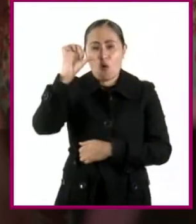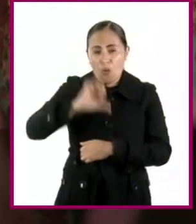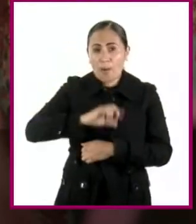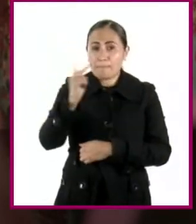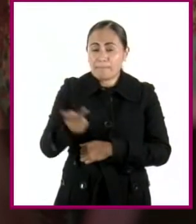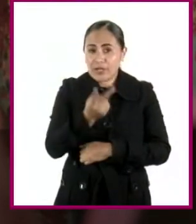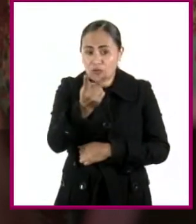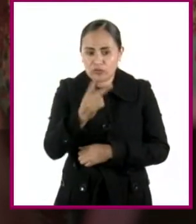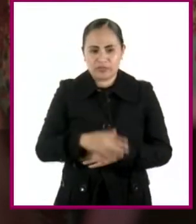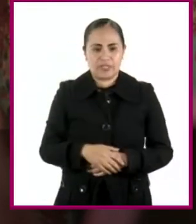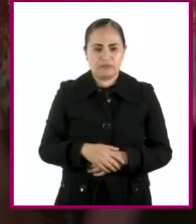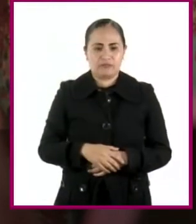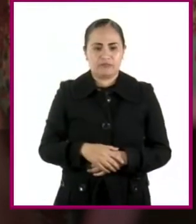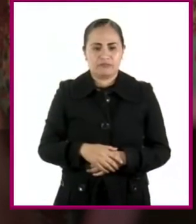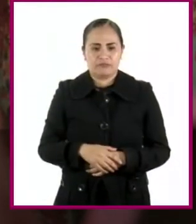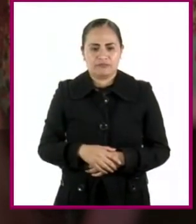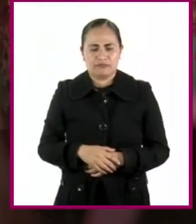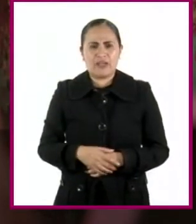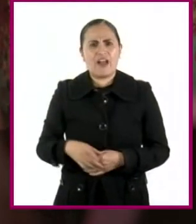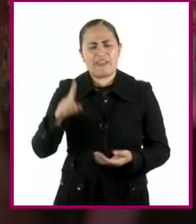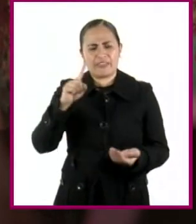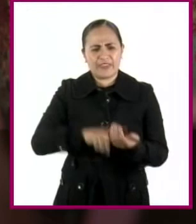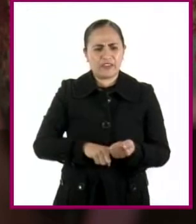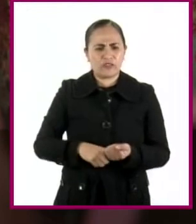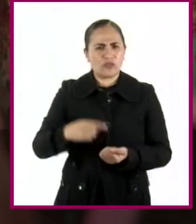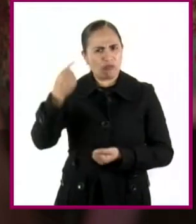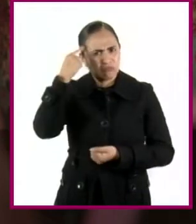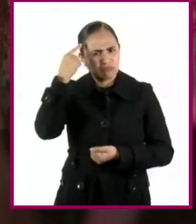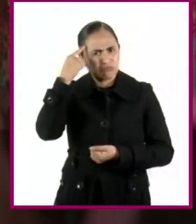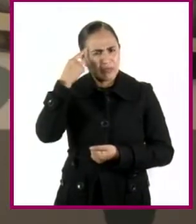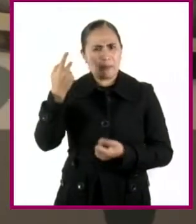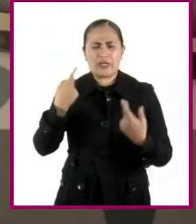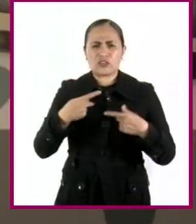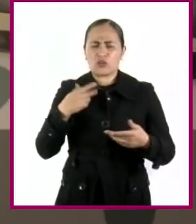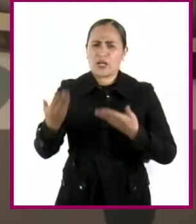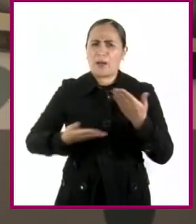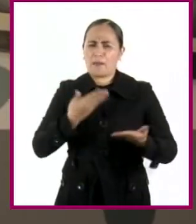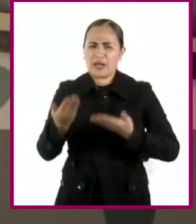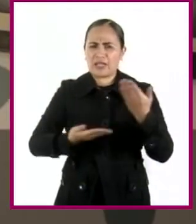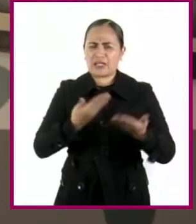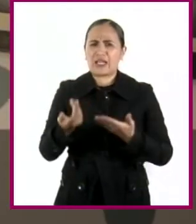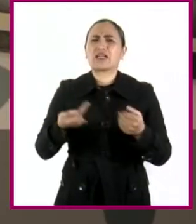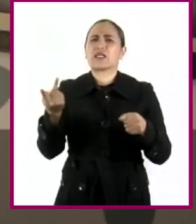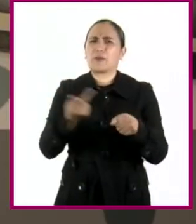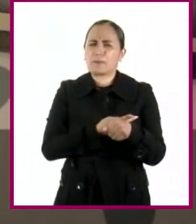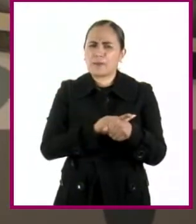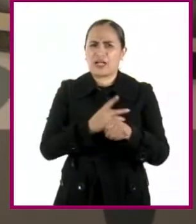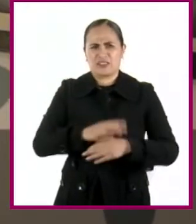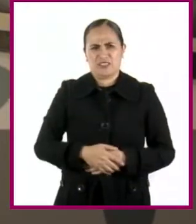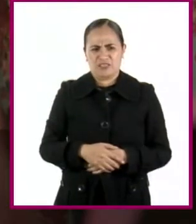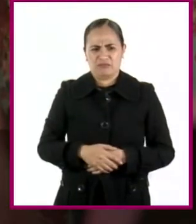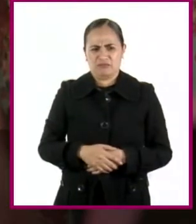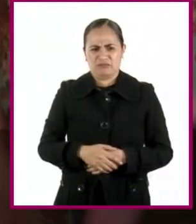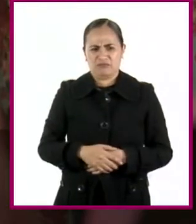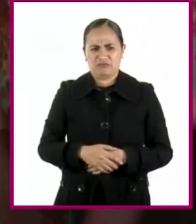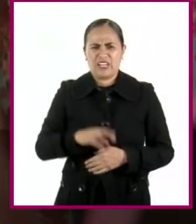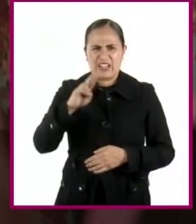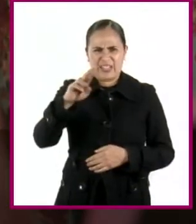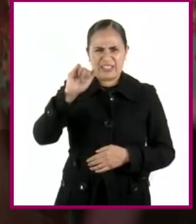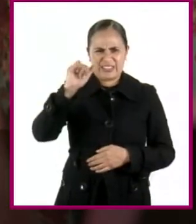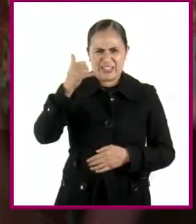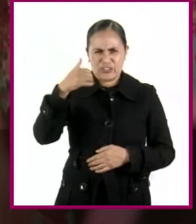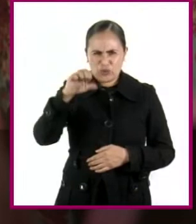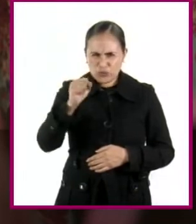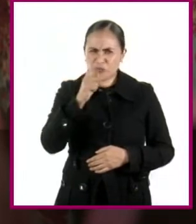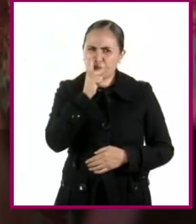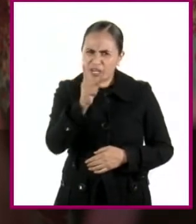es, ¿qué rayos es lo que ocurre en el cerebro de un bailarín? ¿Es necesario el rayos? Ay, es